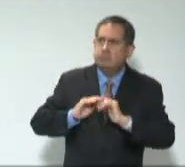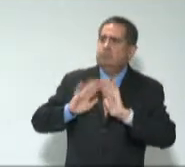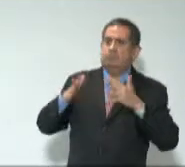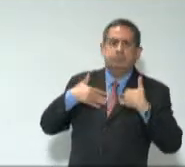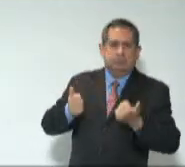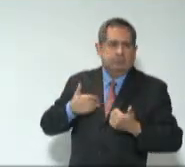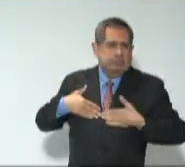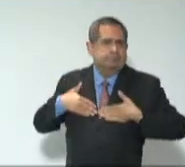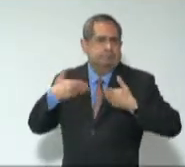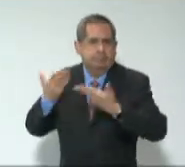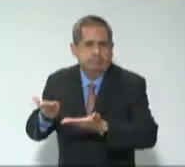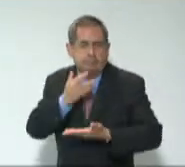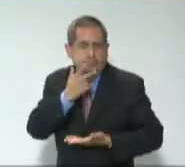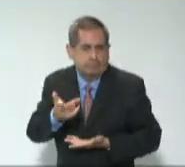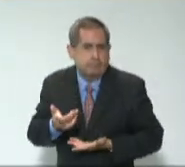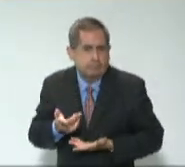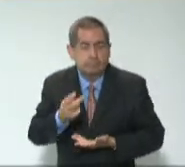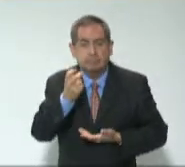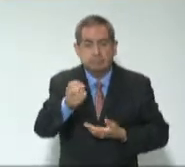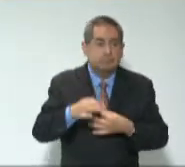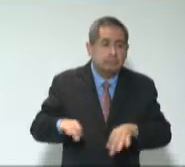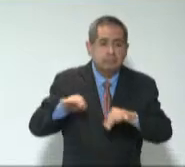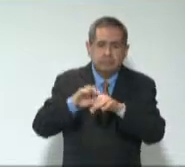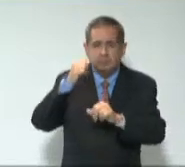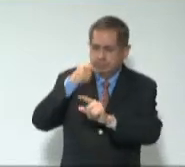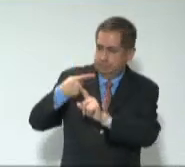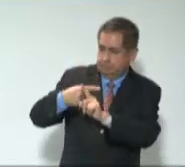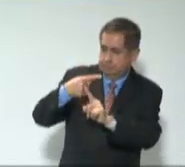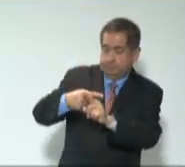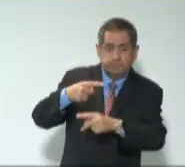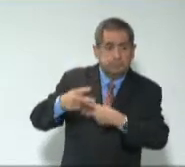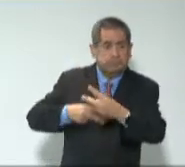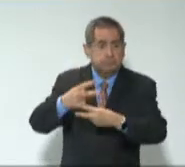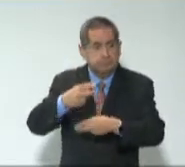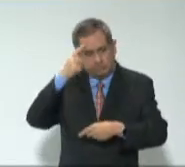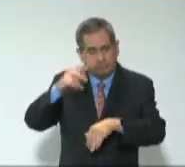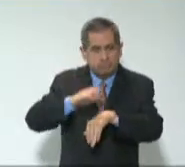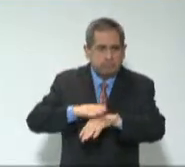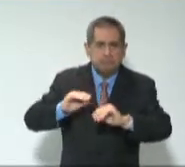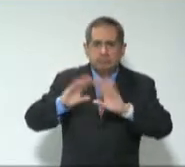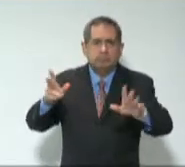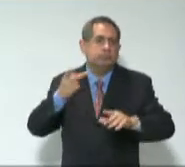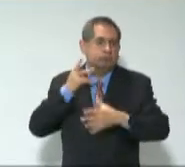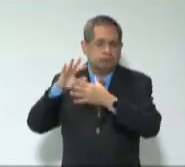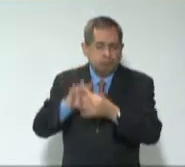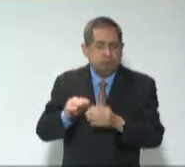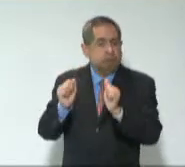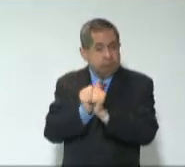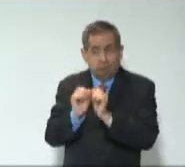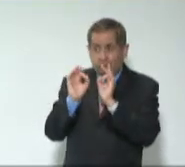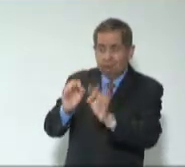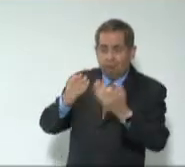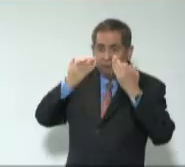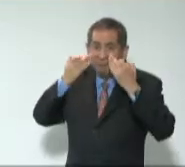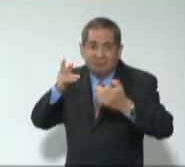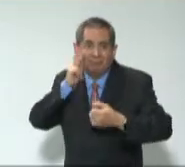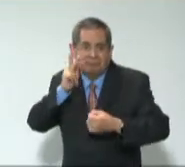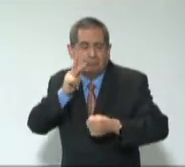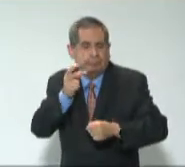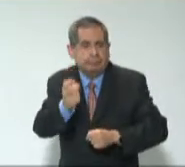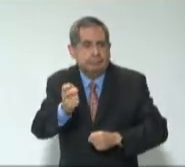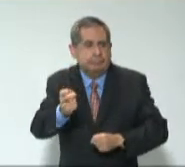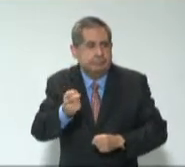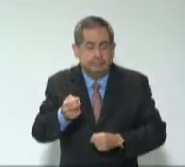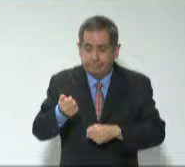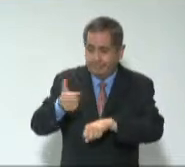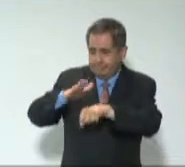información de manera proactiva supone hoy en día la base para que existan políticas basadas en la evidencia la administración Es